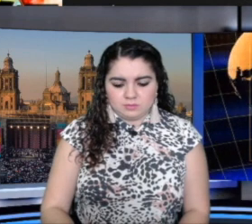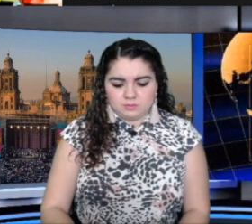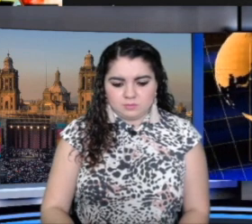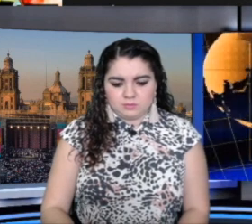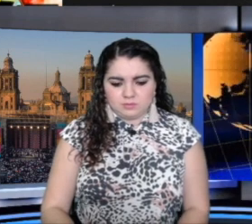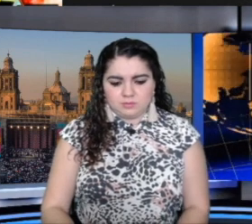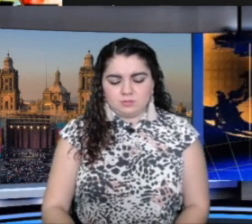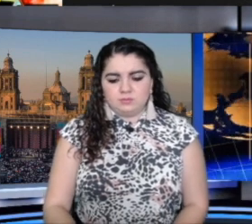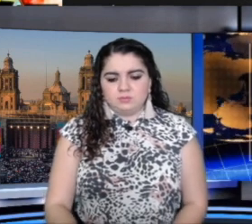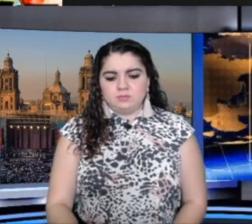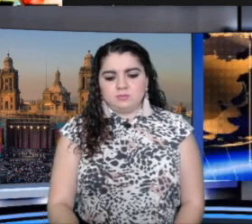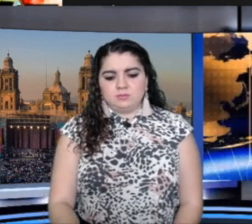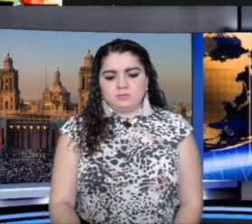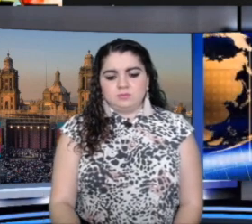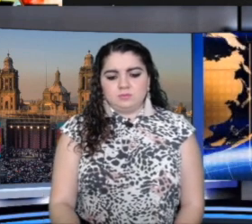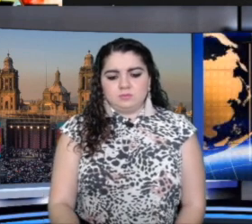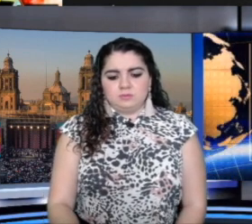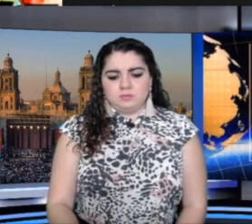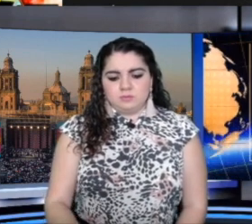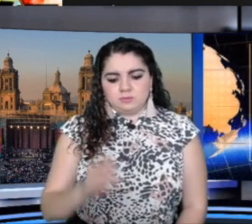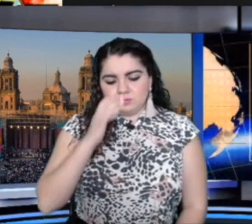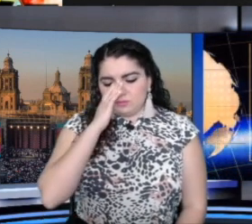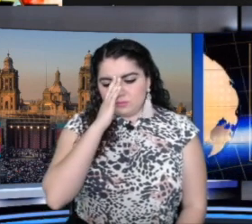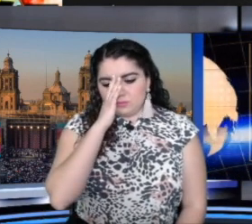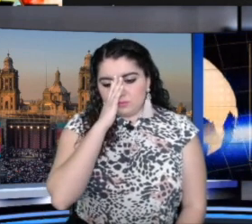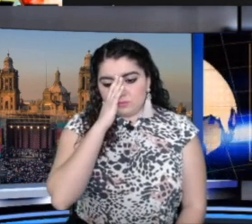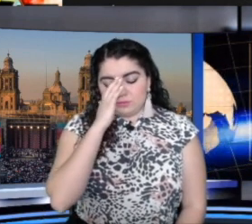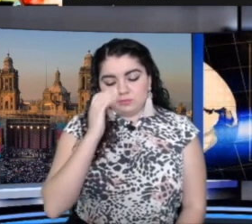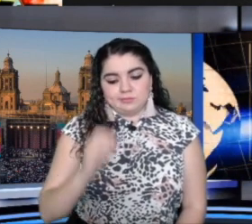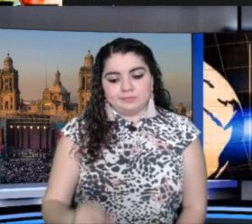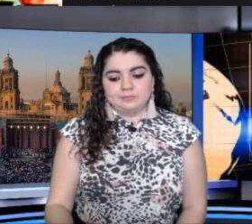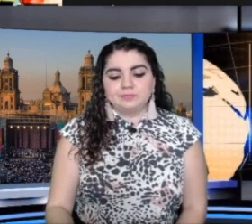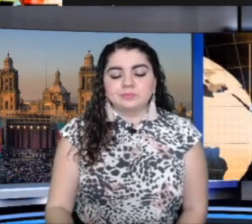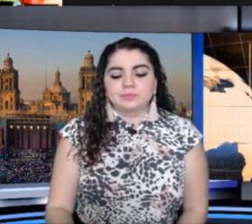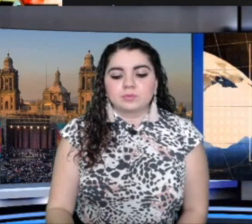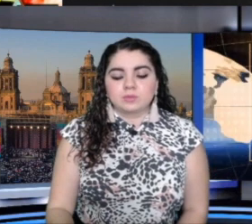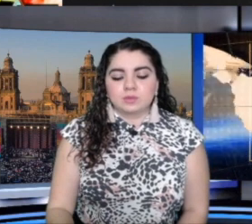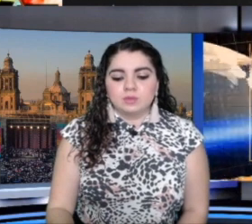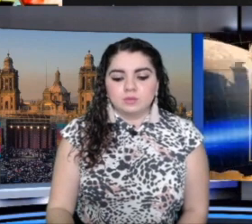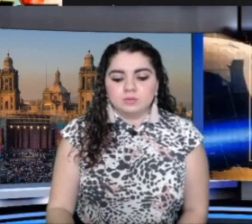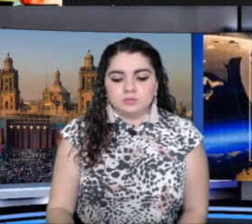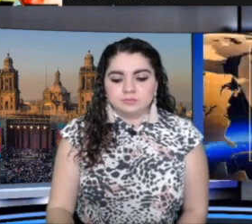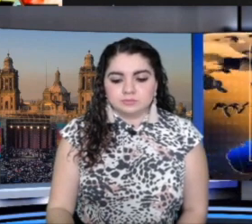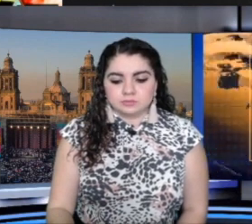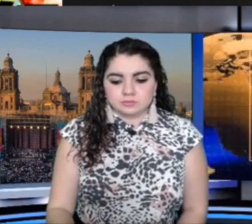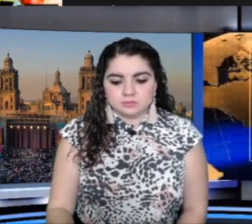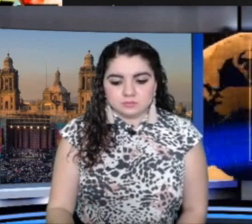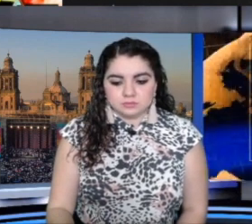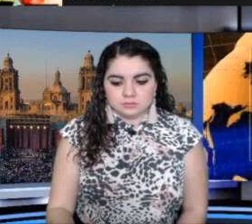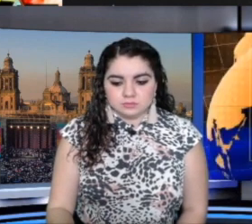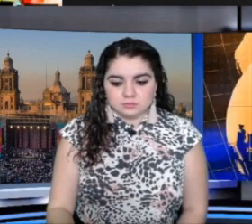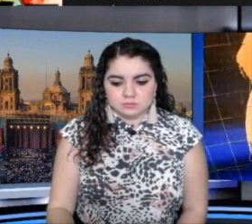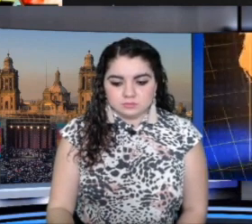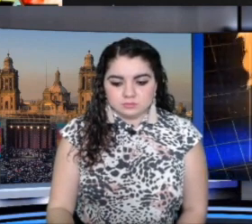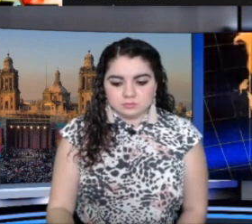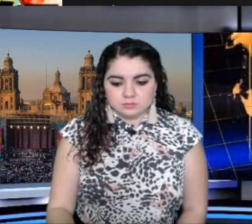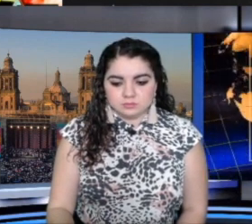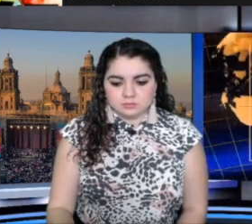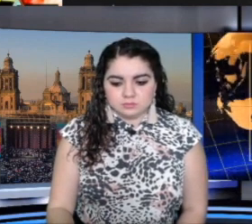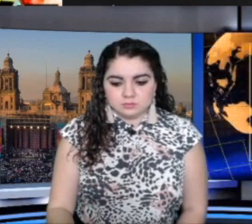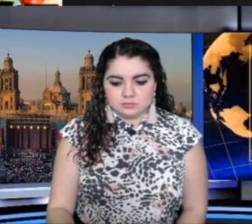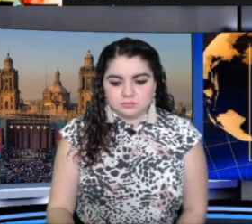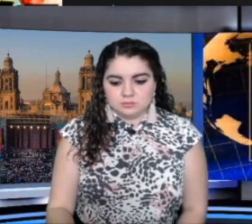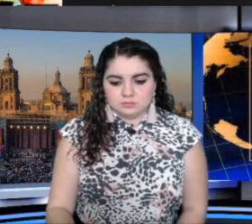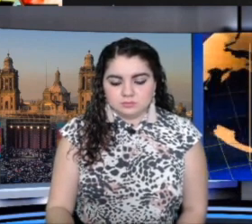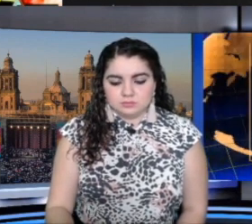Hoy les traigo malas noticias. Y es que hoy vamos a volver a analizar las cifras y los datos. Y como vamos a ver,